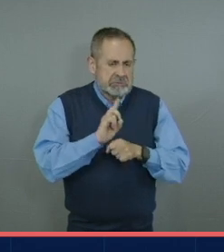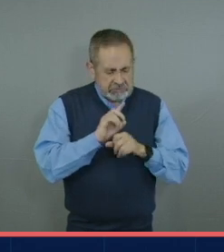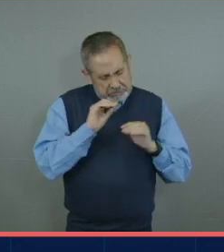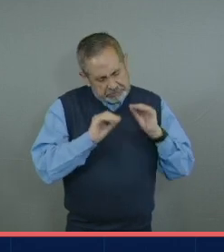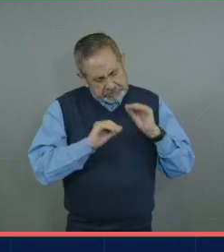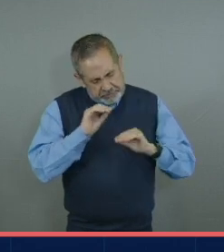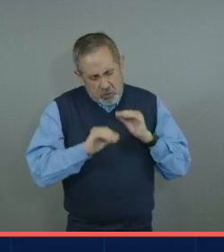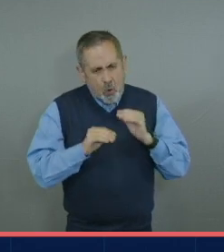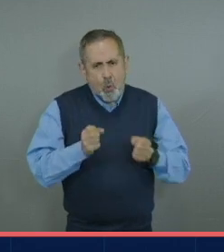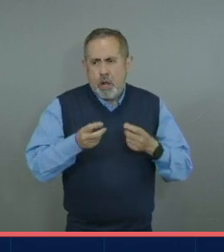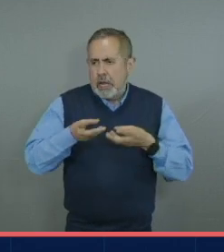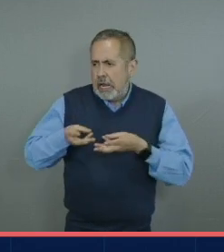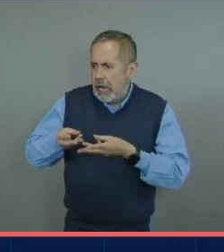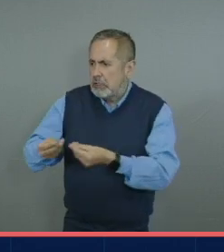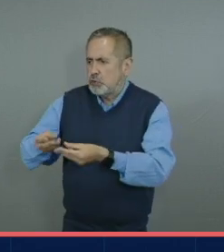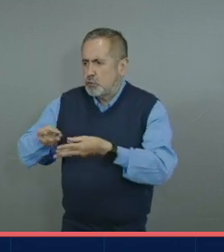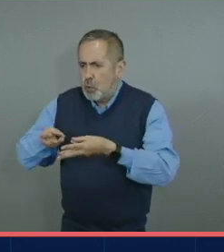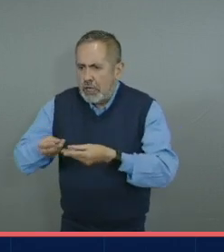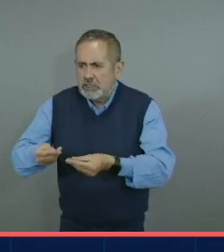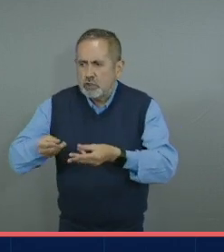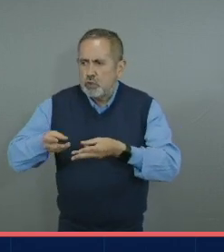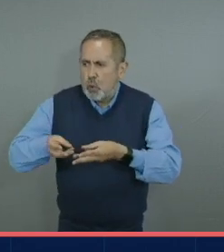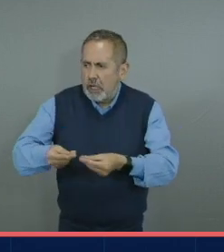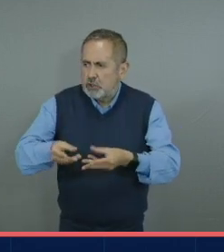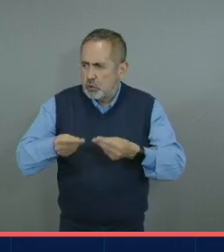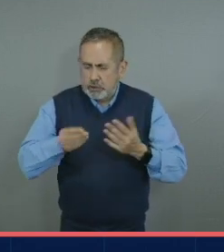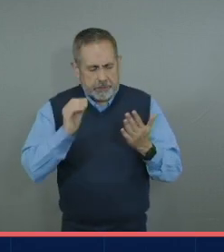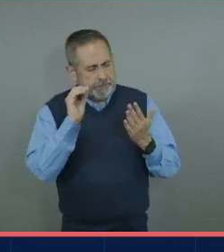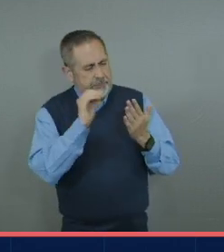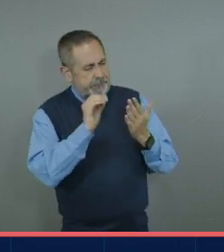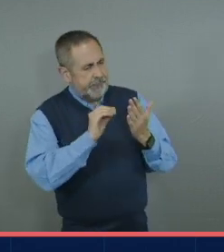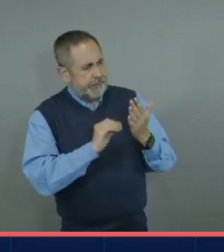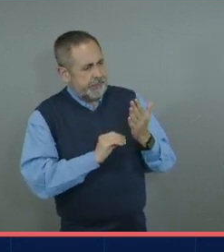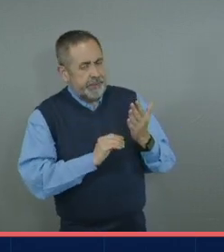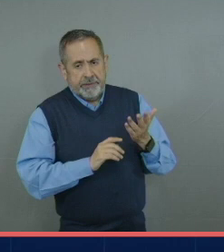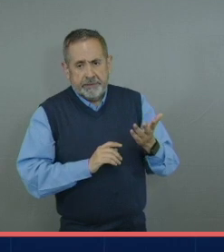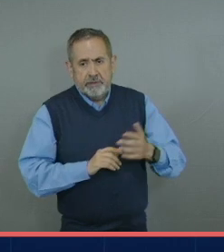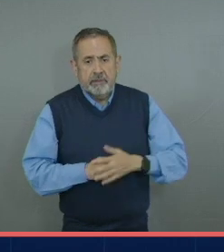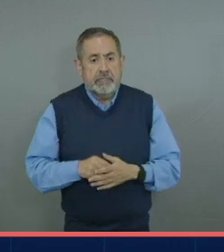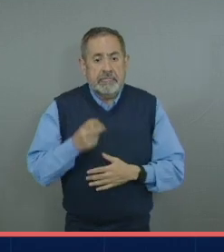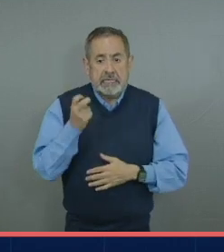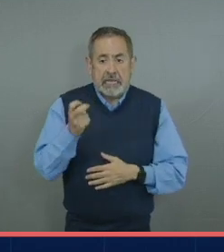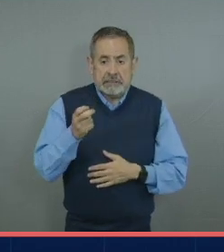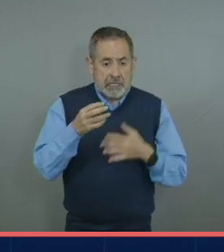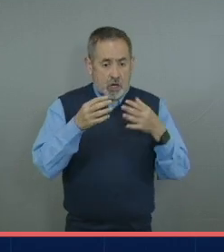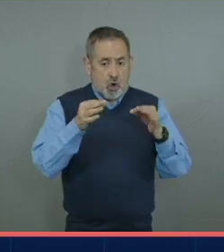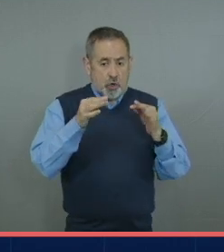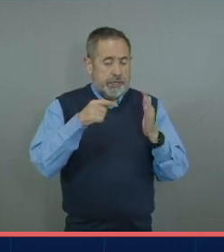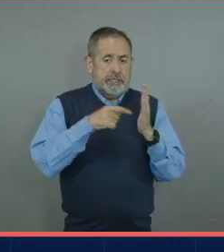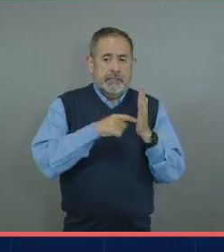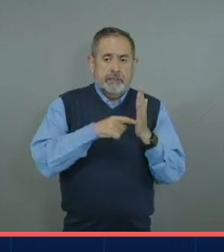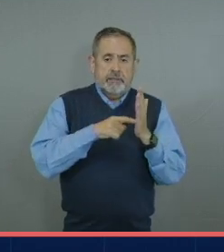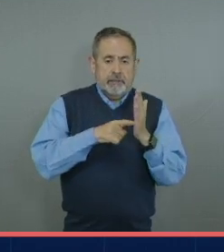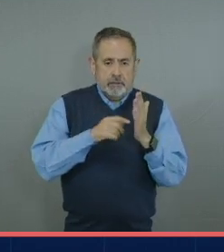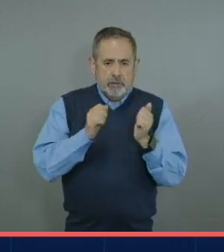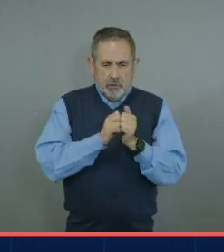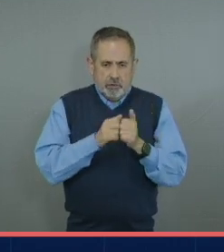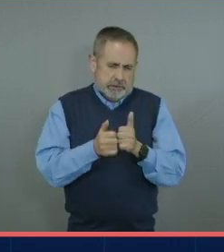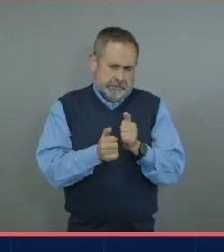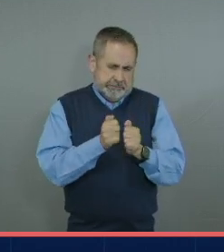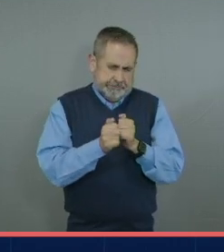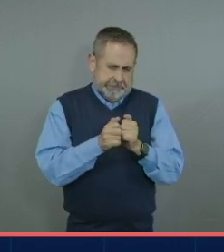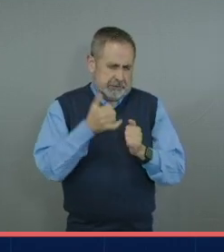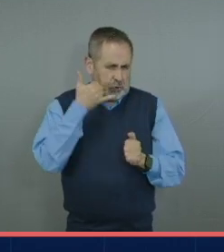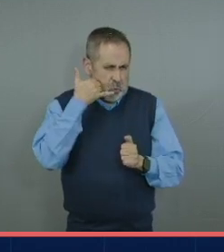todos estos gastos, ¿sale? Esta libreta, esta hojita, esta hoja electrónica que tenemos a